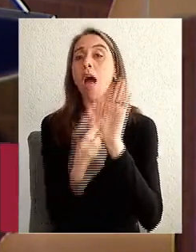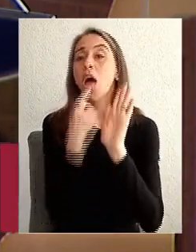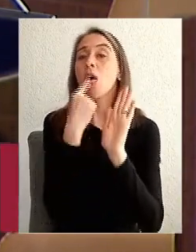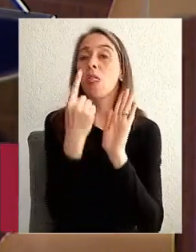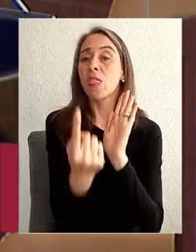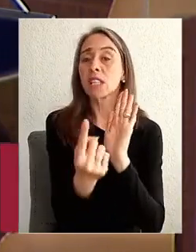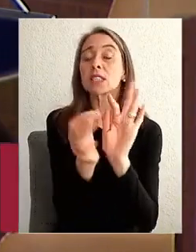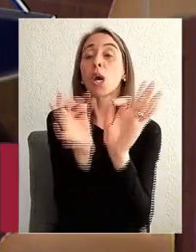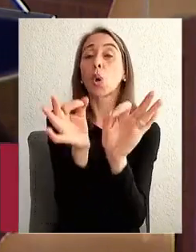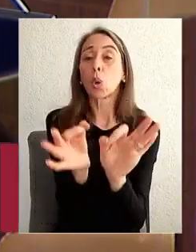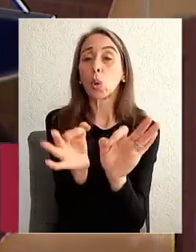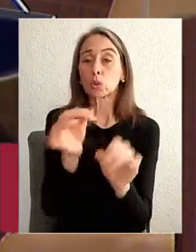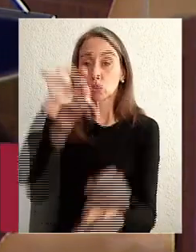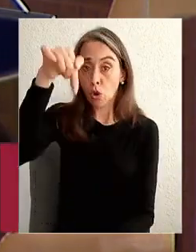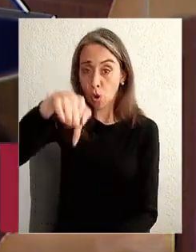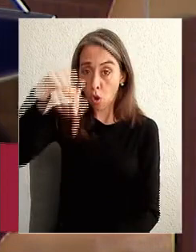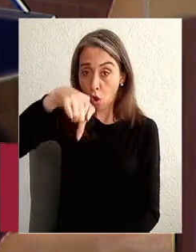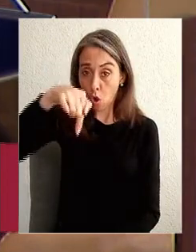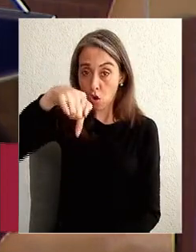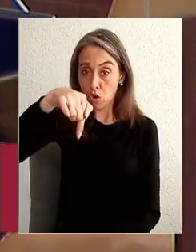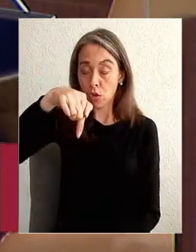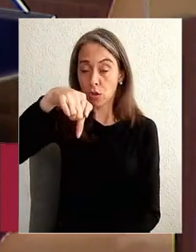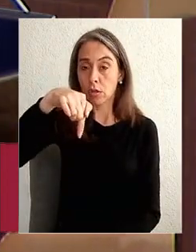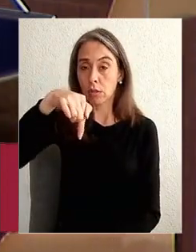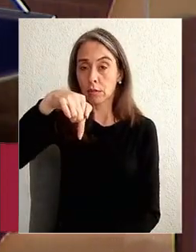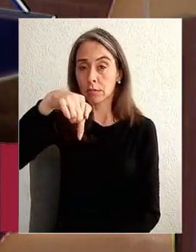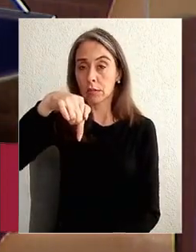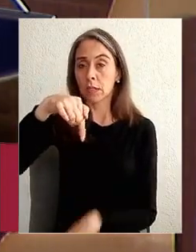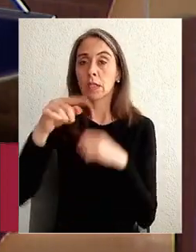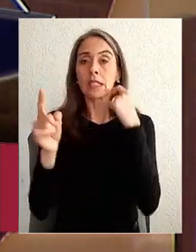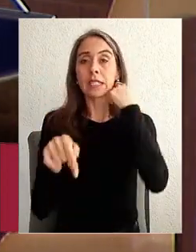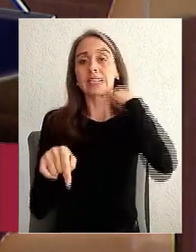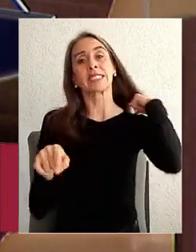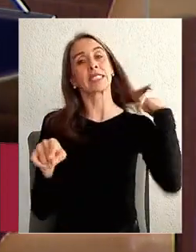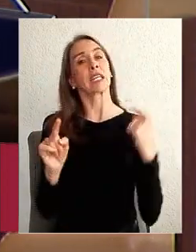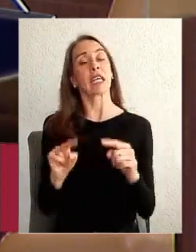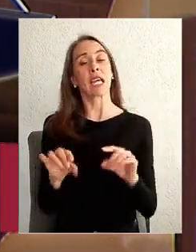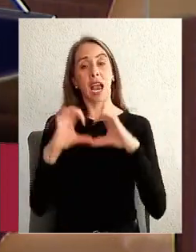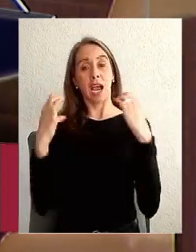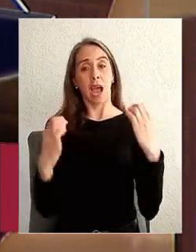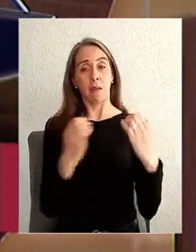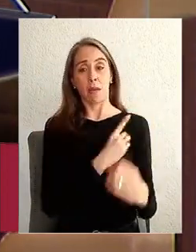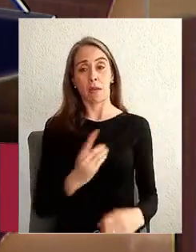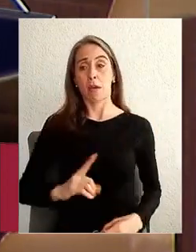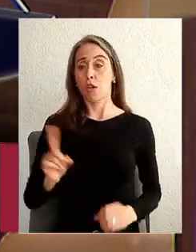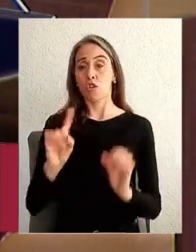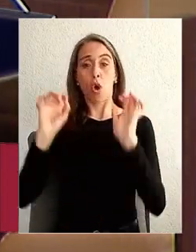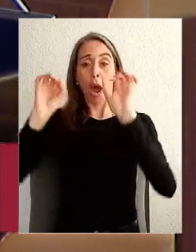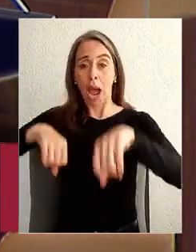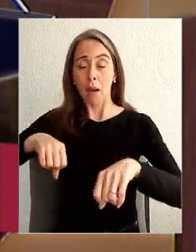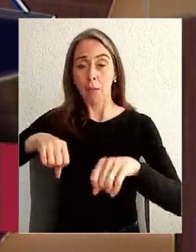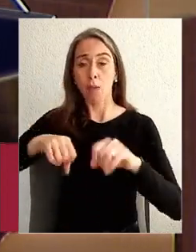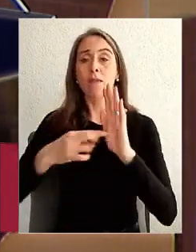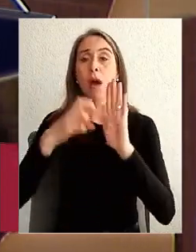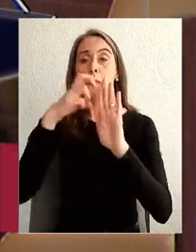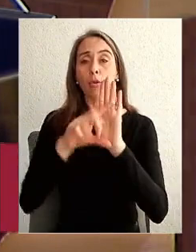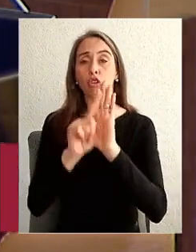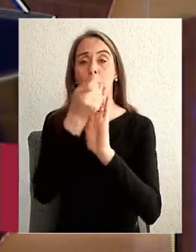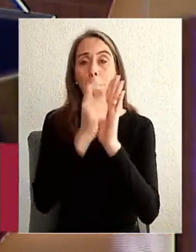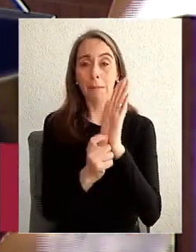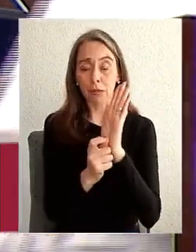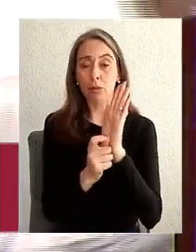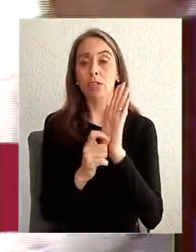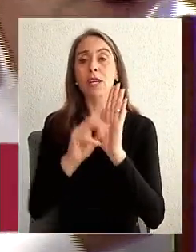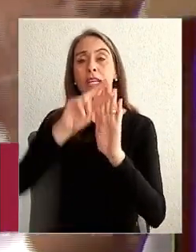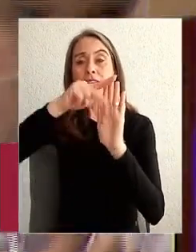precisamente el día de hoy, si no se aprueba el presupuesto y sus eventuales modificaciones en el